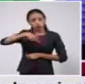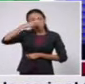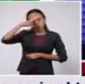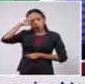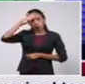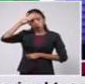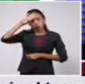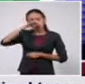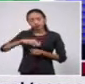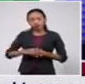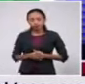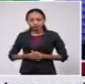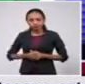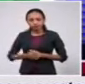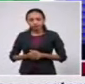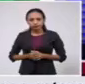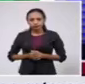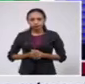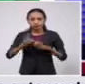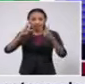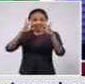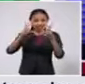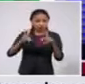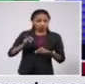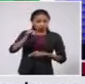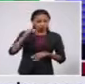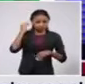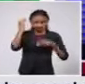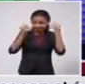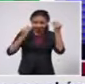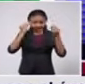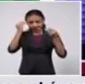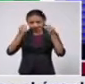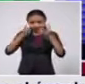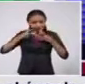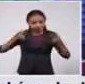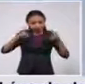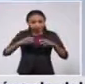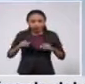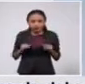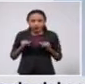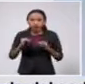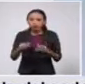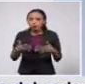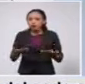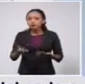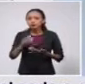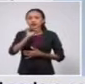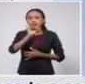país, y como resultado de este análisis se diagnosticaron